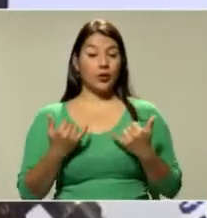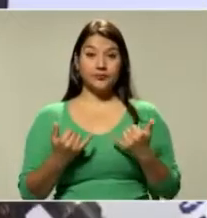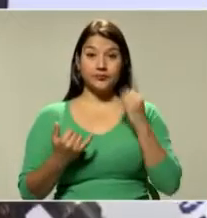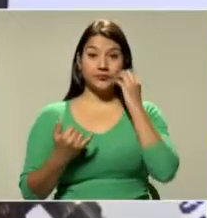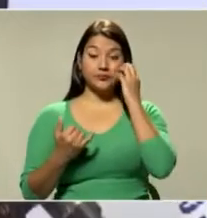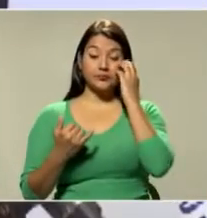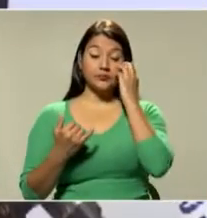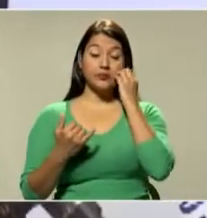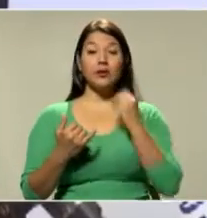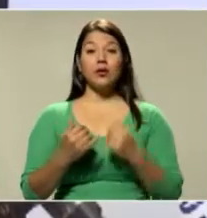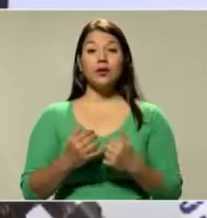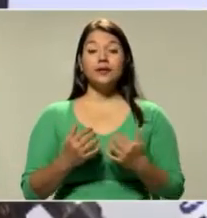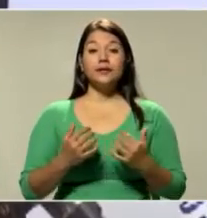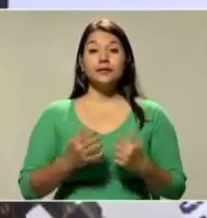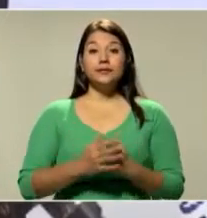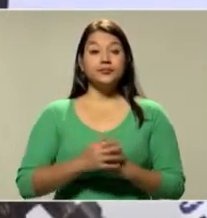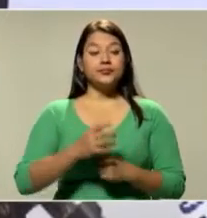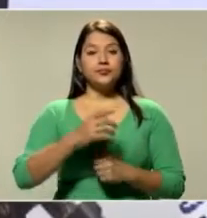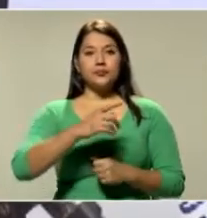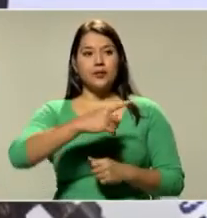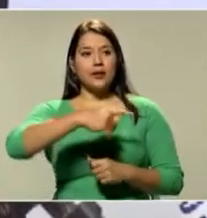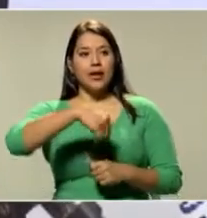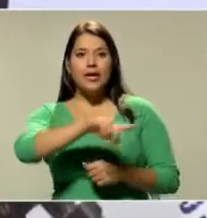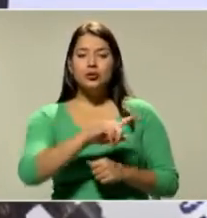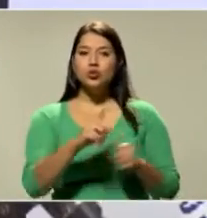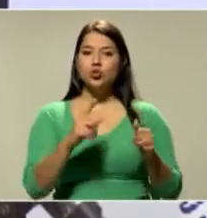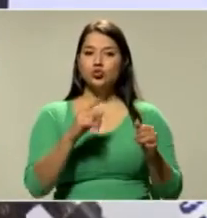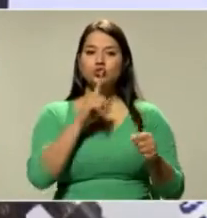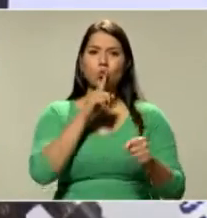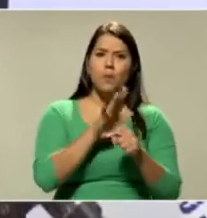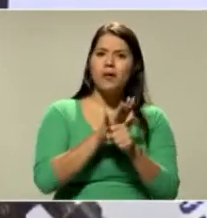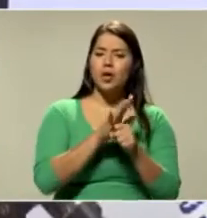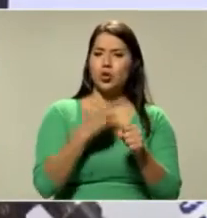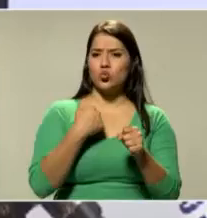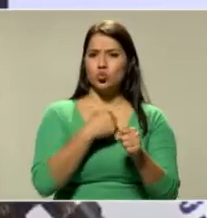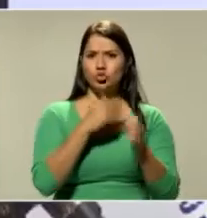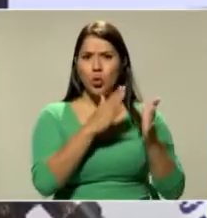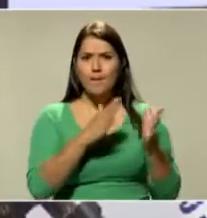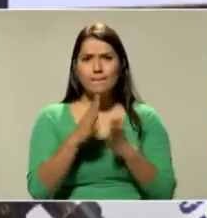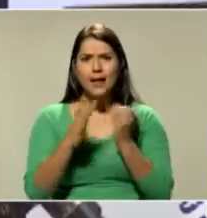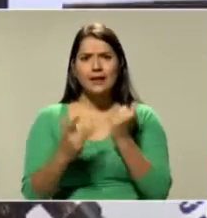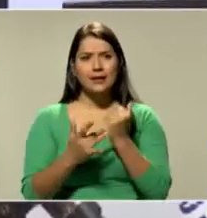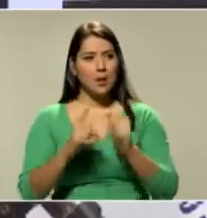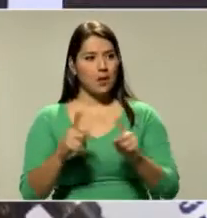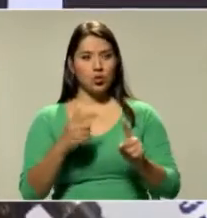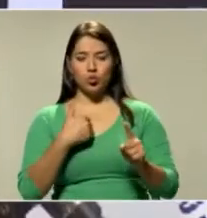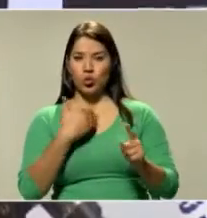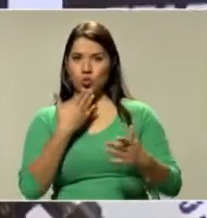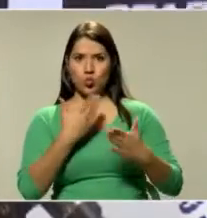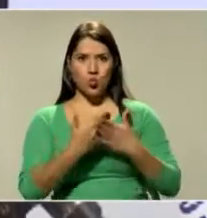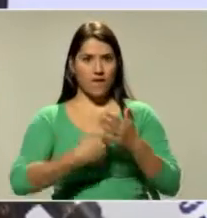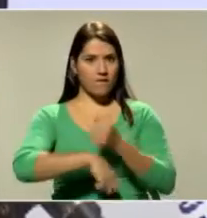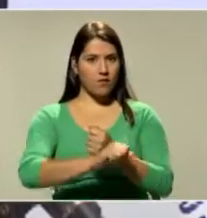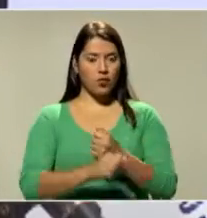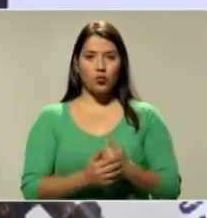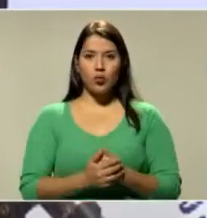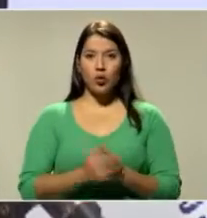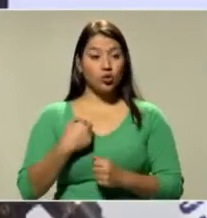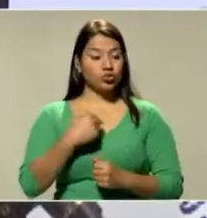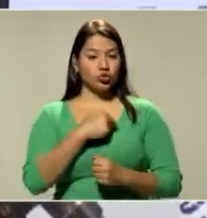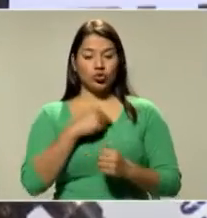no solo que tácticamente cumplieron, sino que dieron un plus más porque jugaron buen fútbol. O sea, nosotros